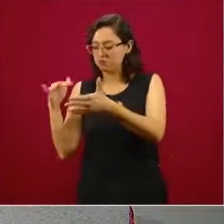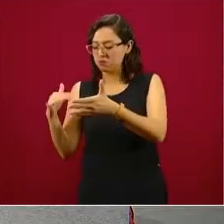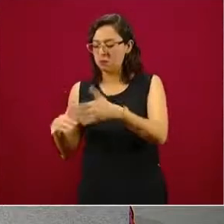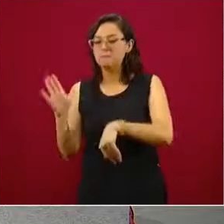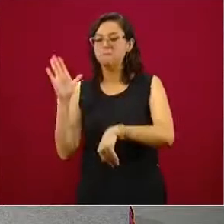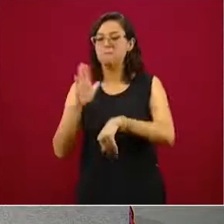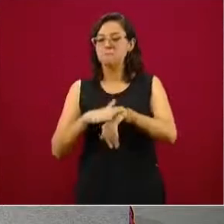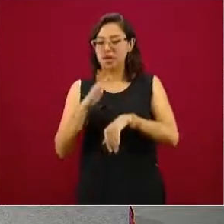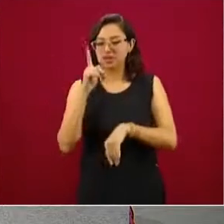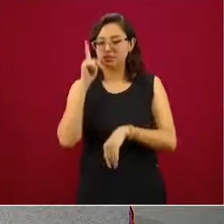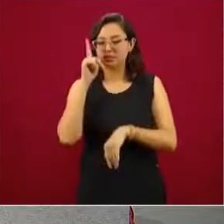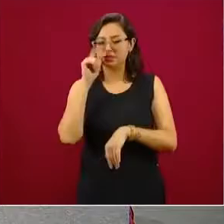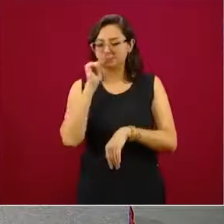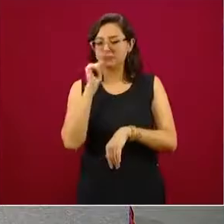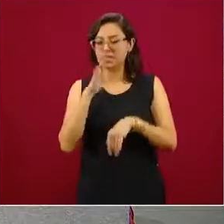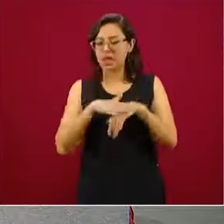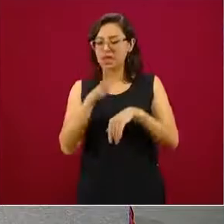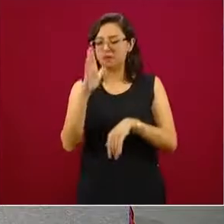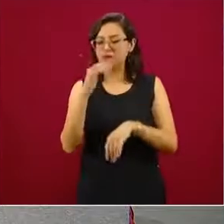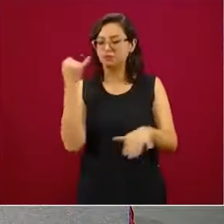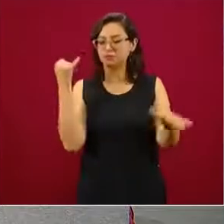más extensa. Por favor, usted.